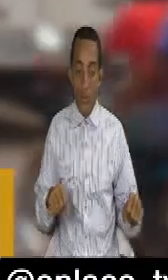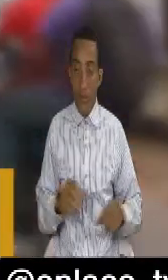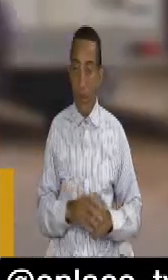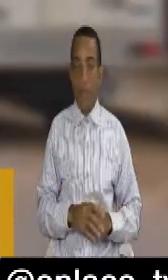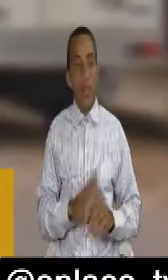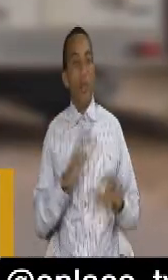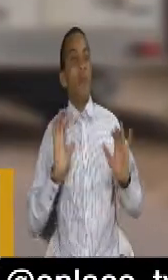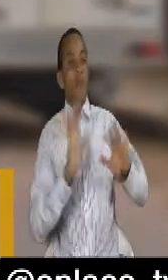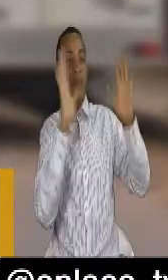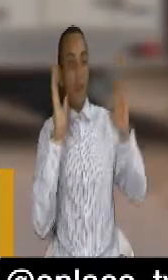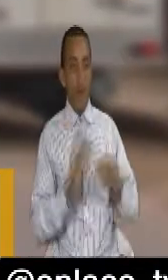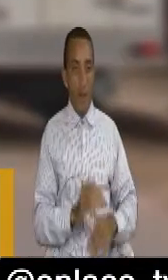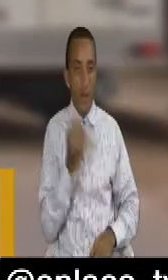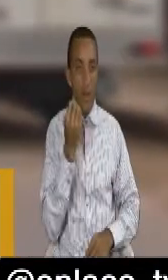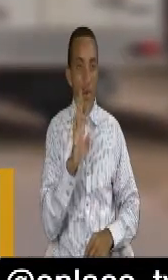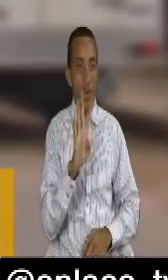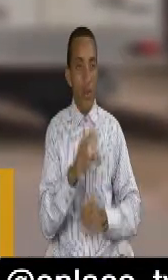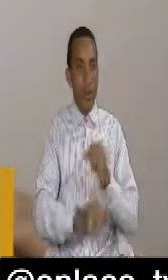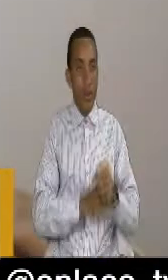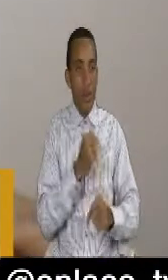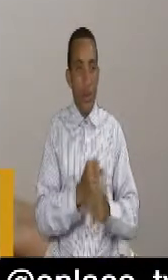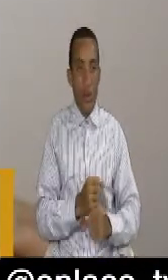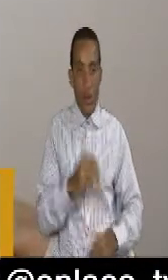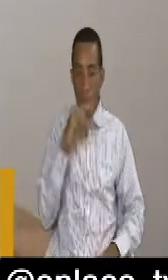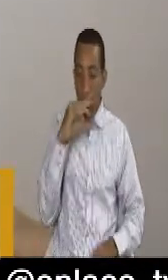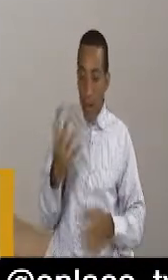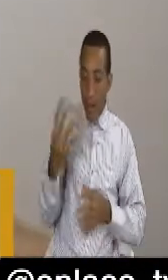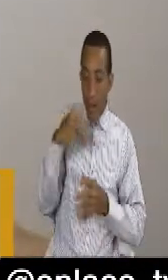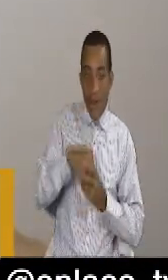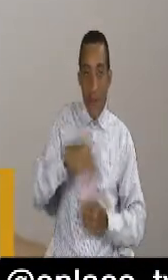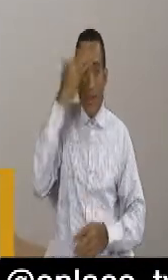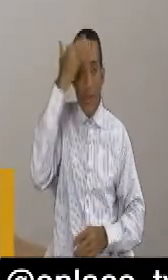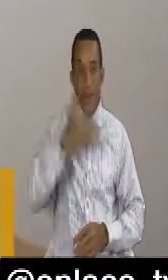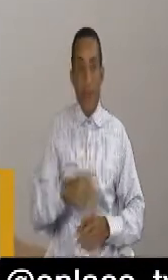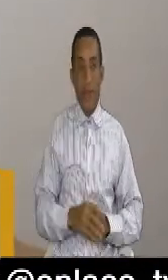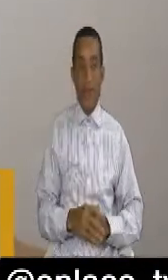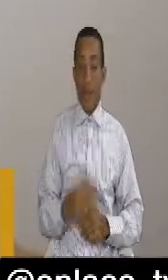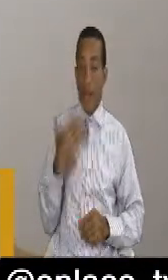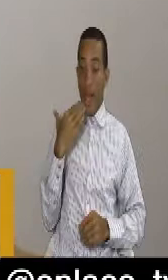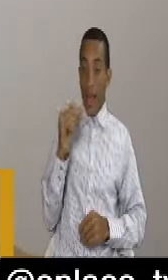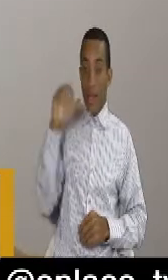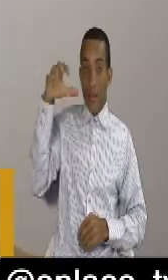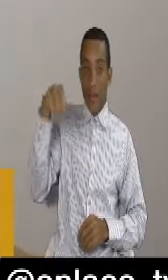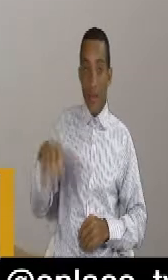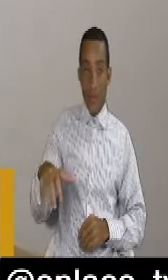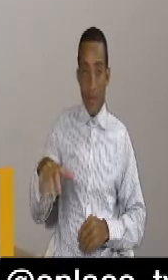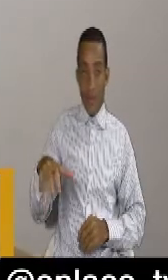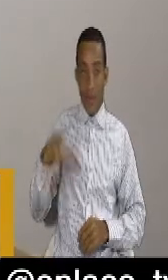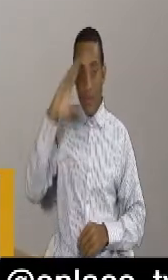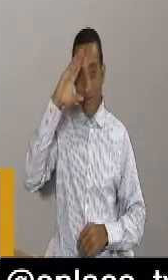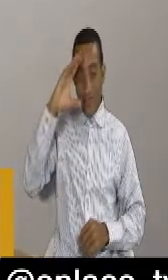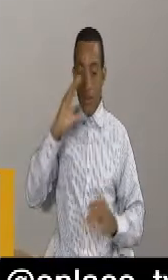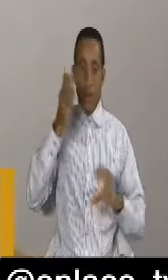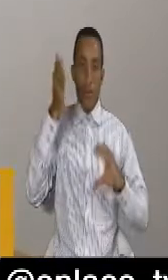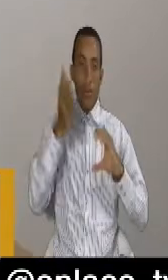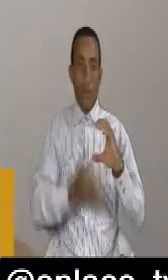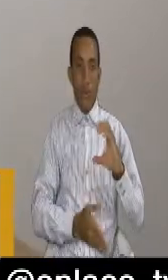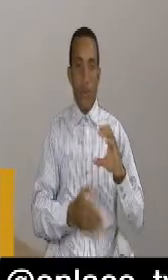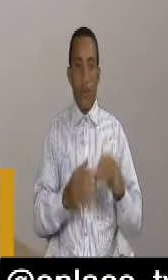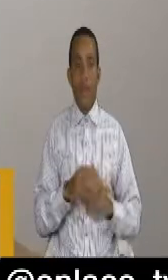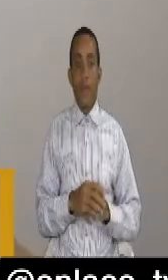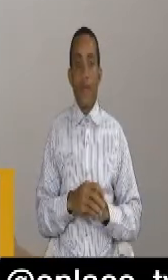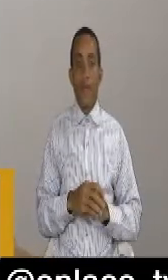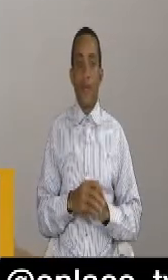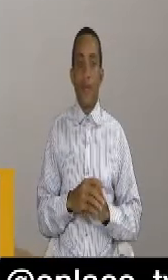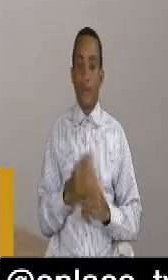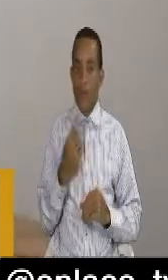14 años al interior de una buseta. La madre se acerca al CAI cincuentenario, manifiesta que el